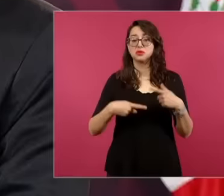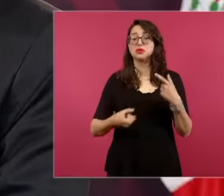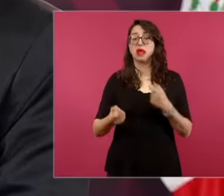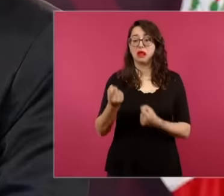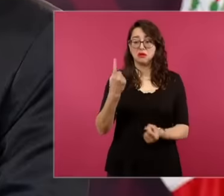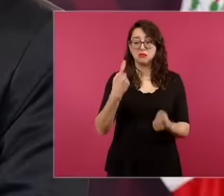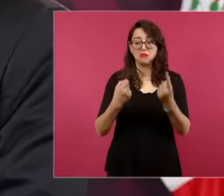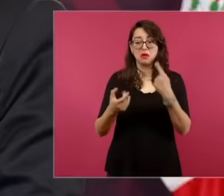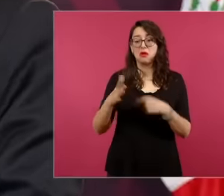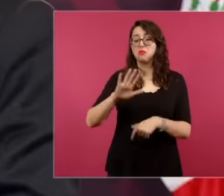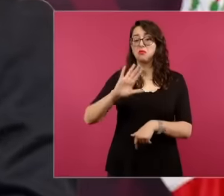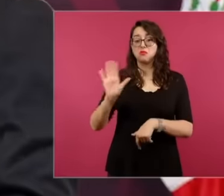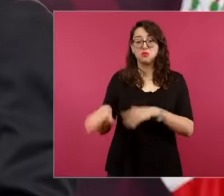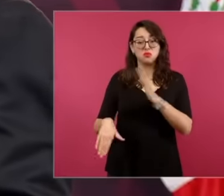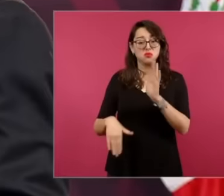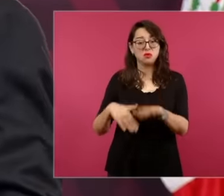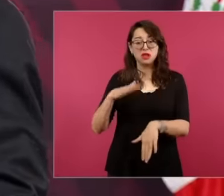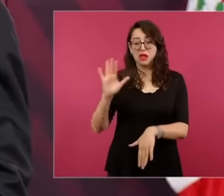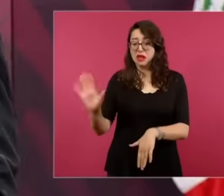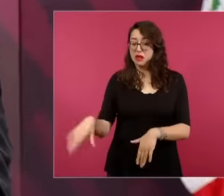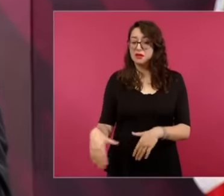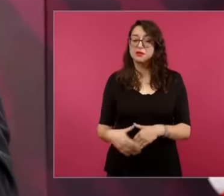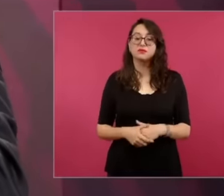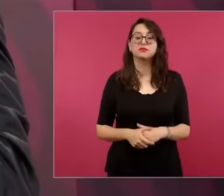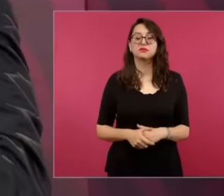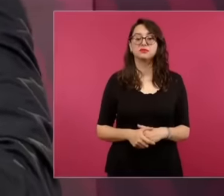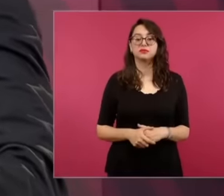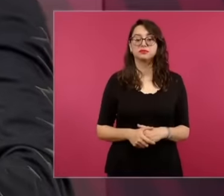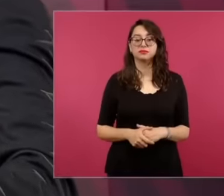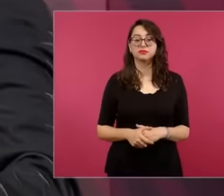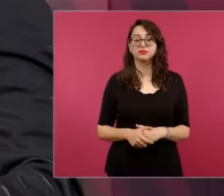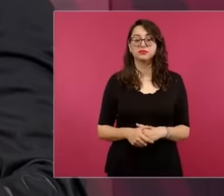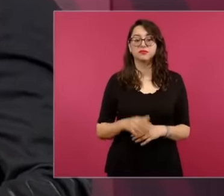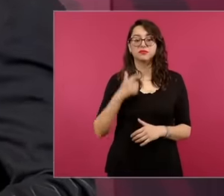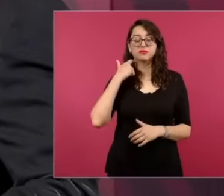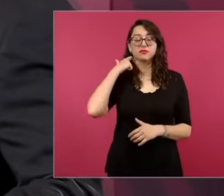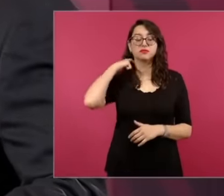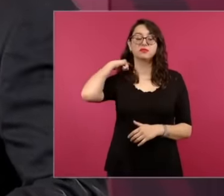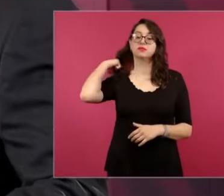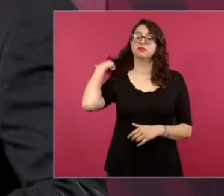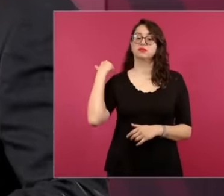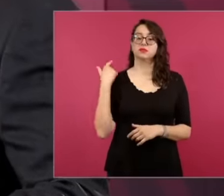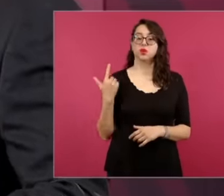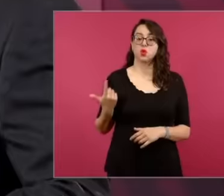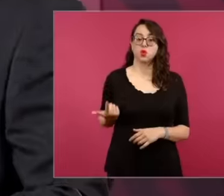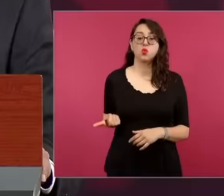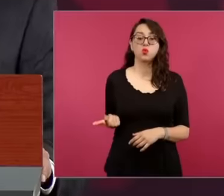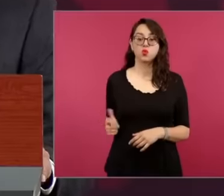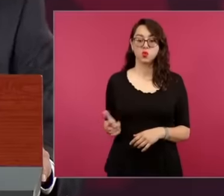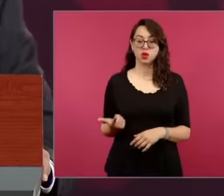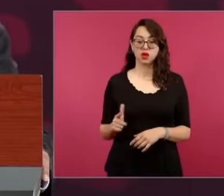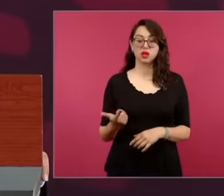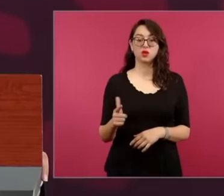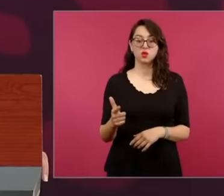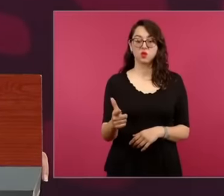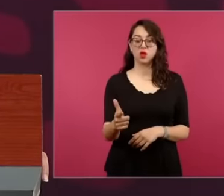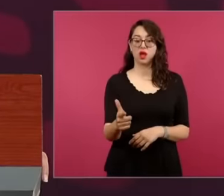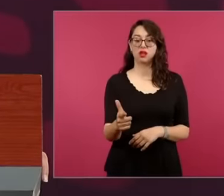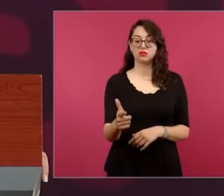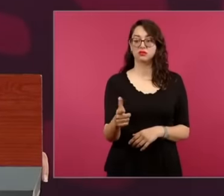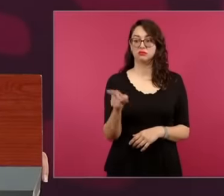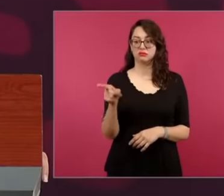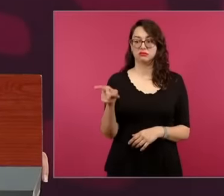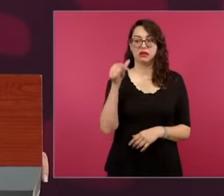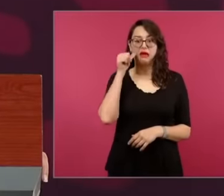vida. Estamos hablando de lo de Guanajuato de ayer. Yo era candidato a la